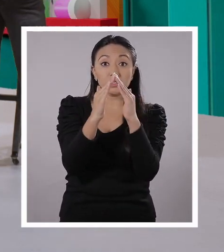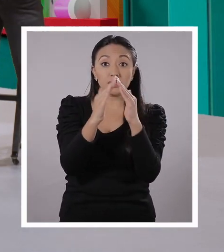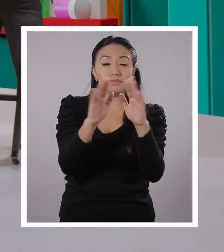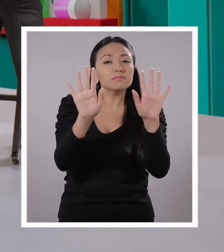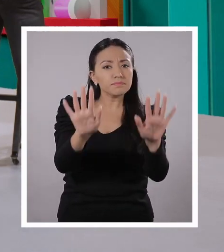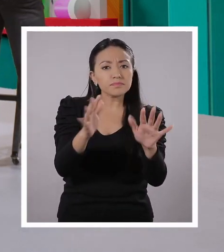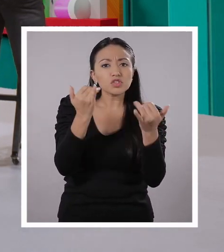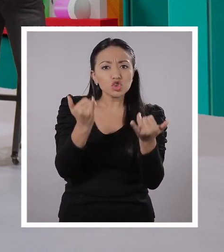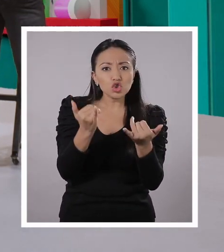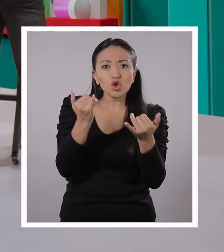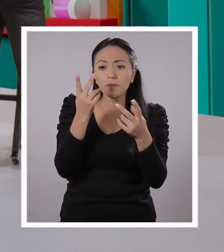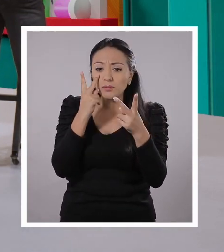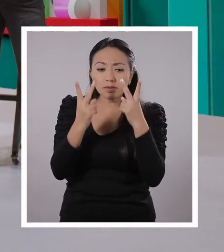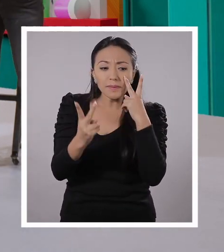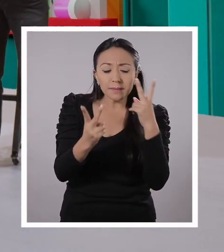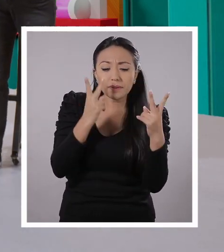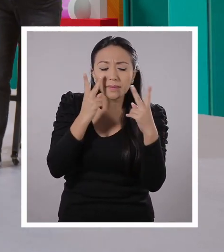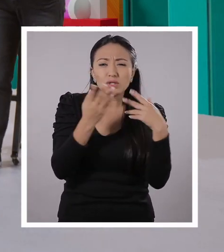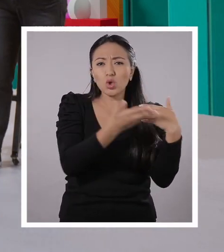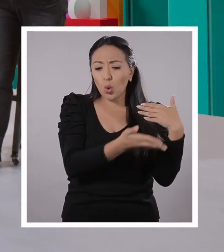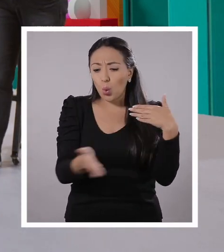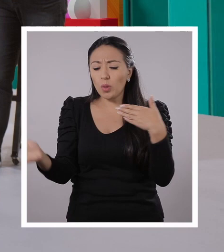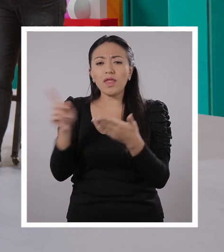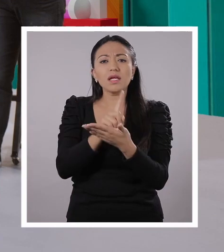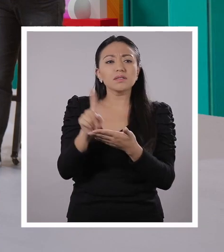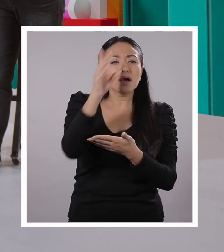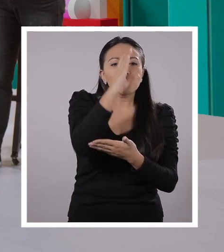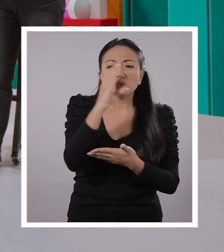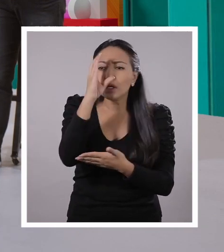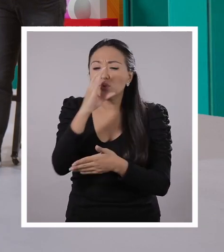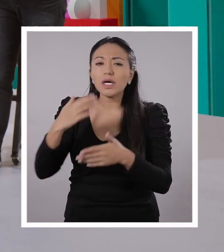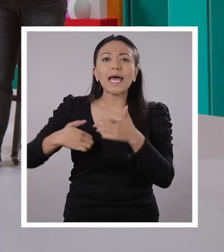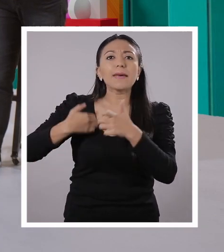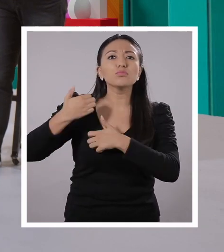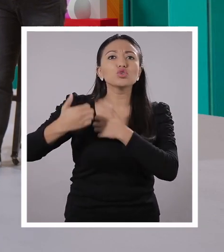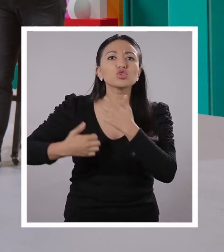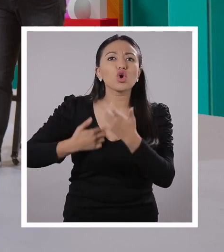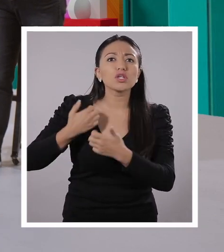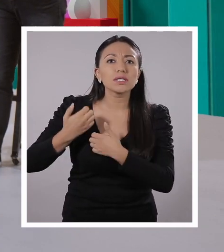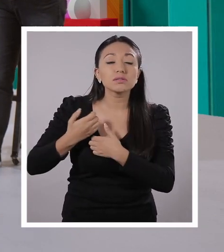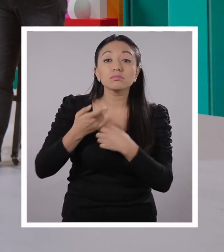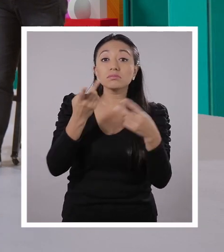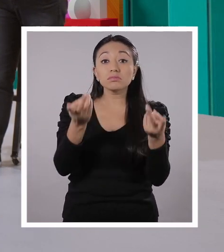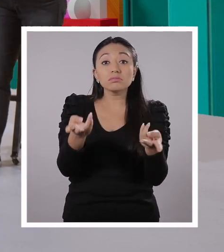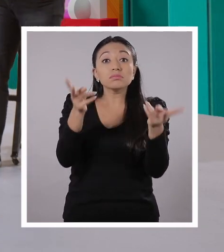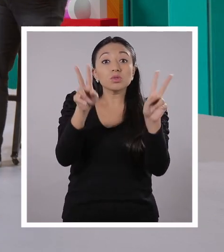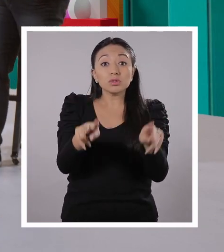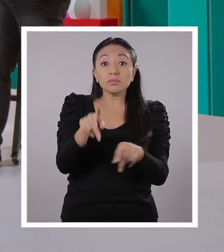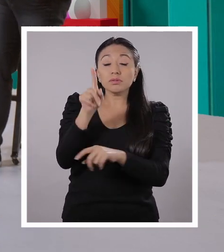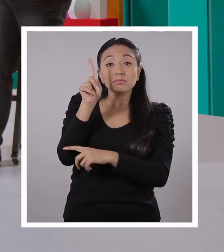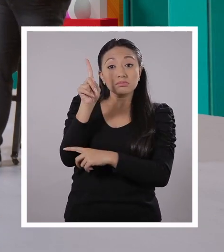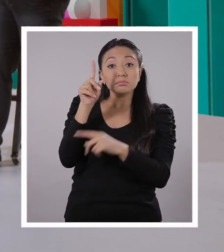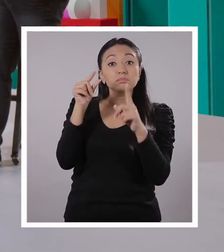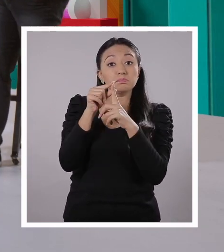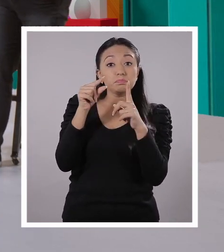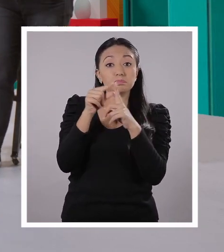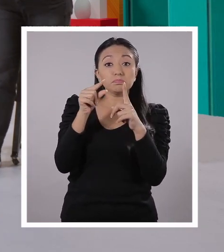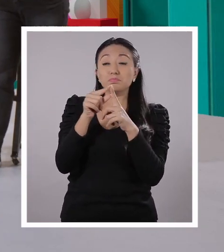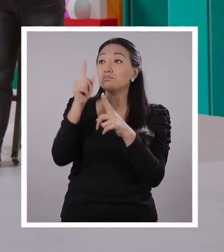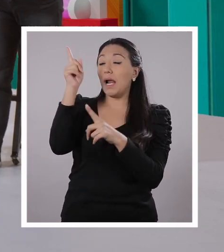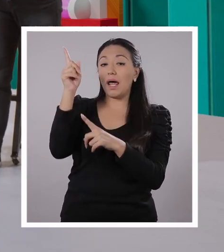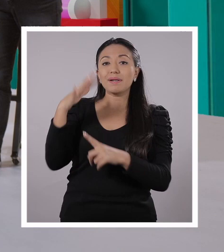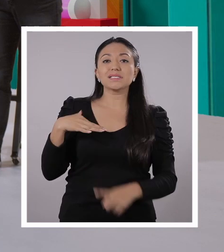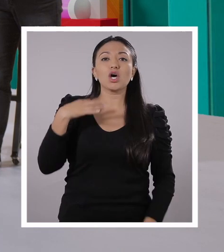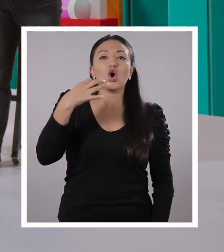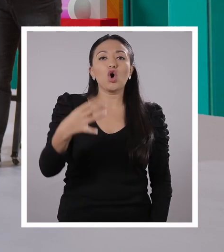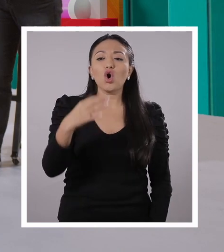que hoy vamos a seguir atrapando emociones. ¿Qué? Porque durante toda la semana estamos buscando emociones. Pero además, vamos a ver cómo estas palabras de